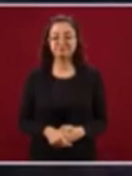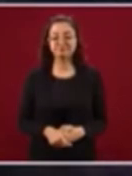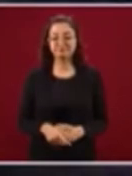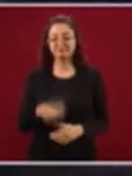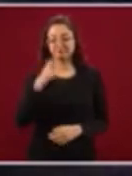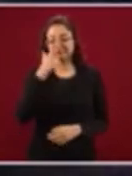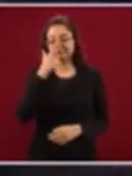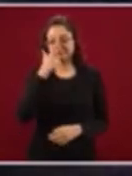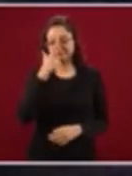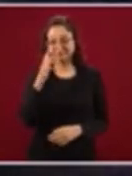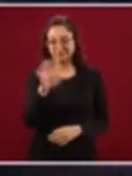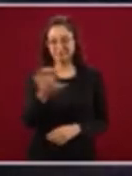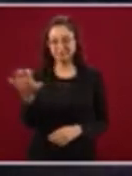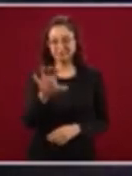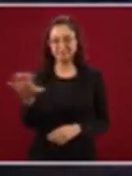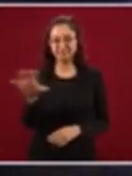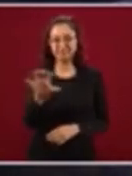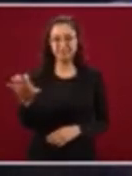$500.